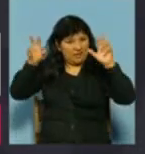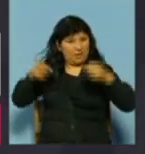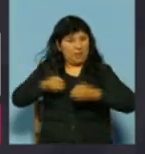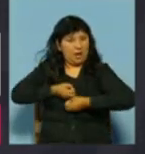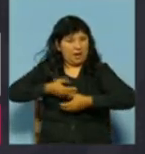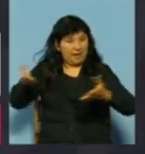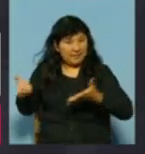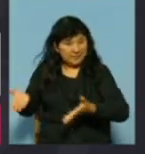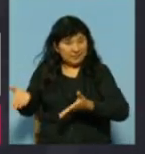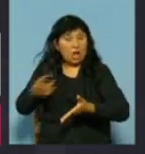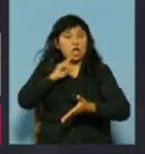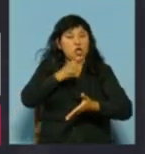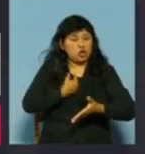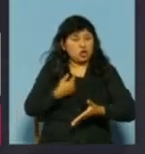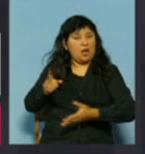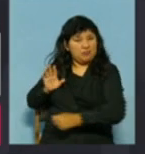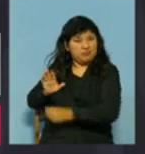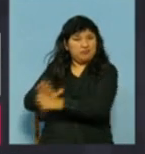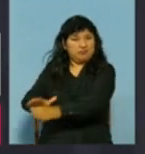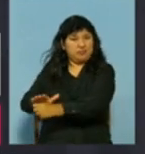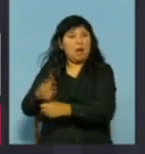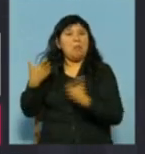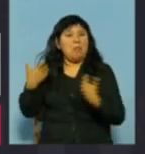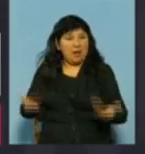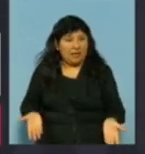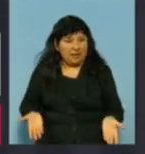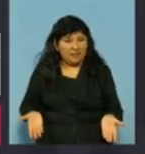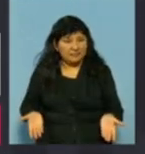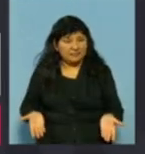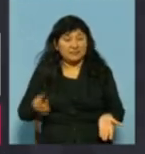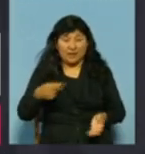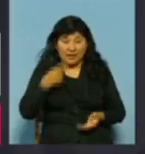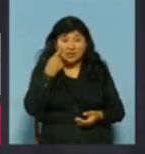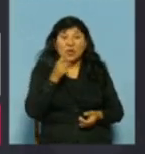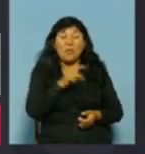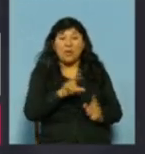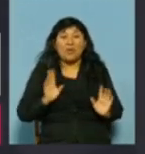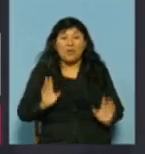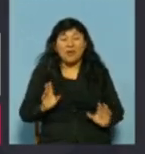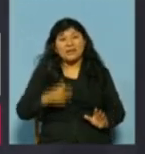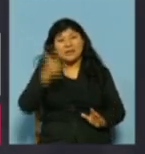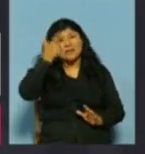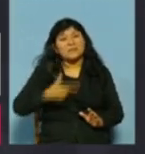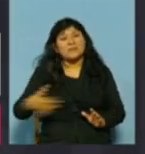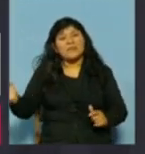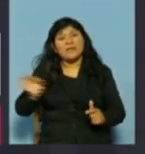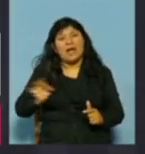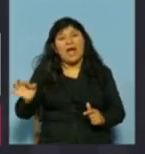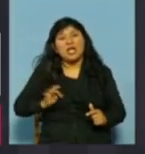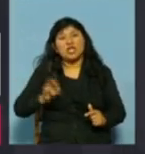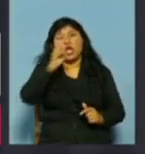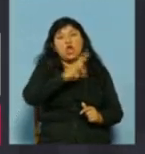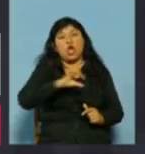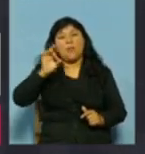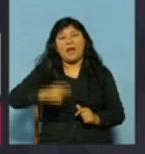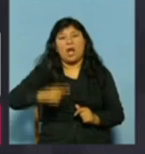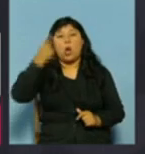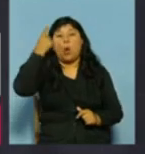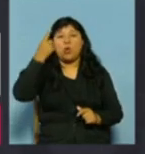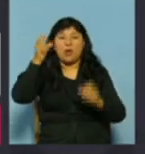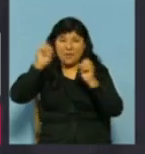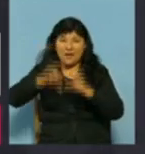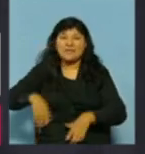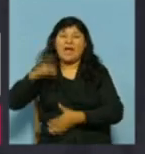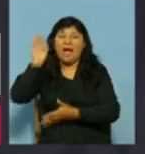esto... Nunca antes me había pasado. Llevo muchos años como periodista, desde el 2001 como abogado, nunca había